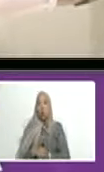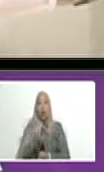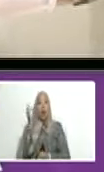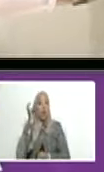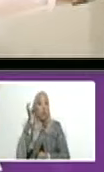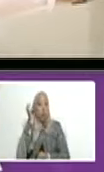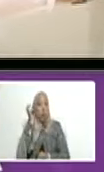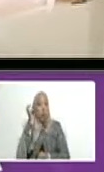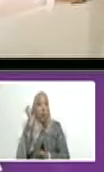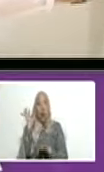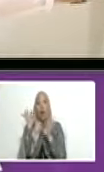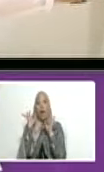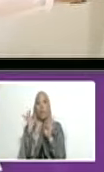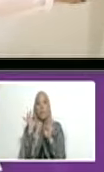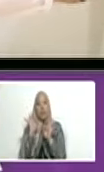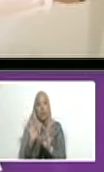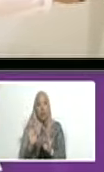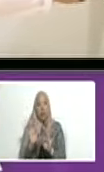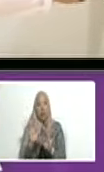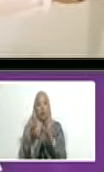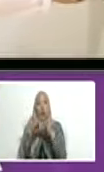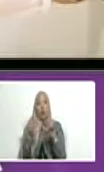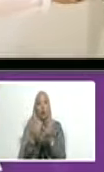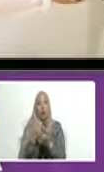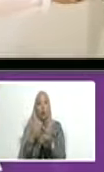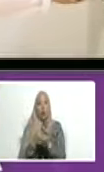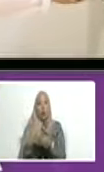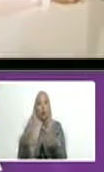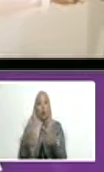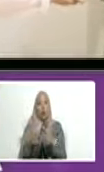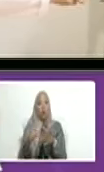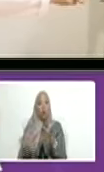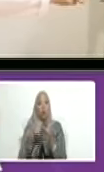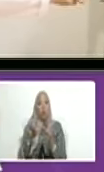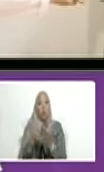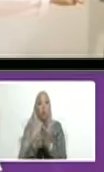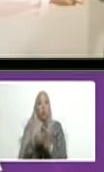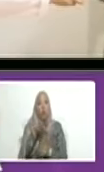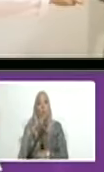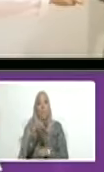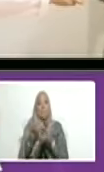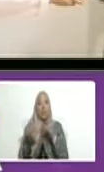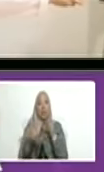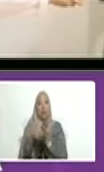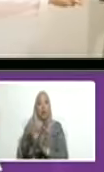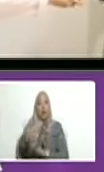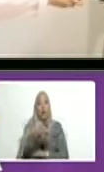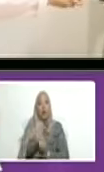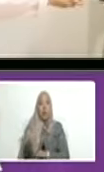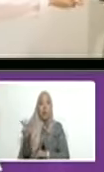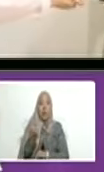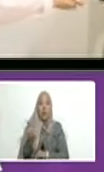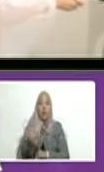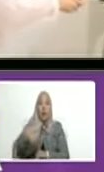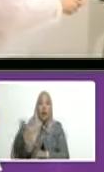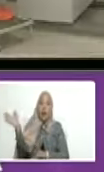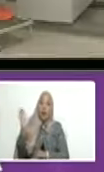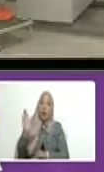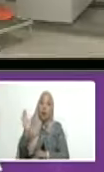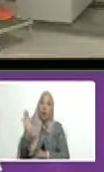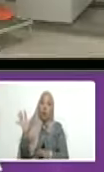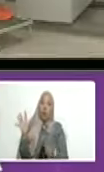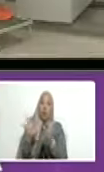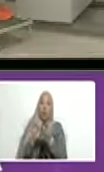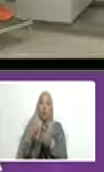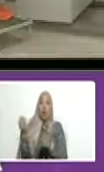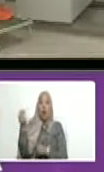mujer especiales, totalmente equipadas en los 23 estados del país, más en Caracas,